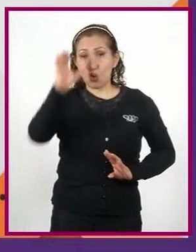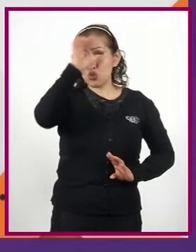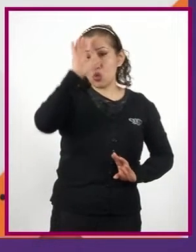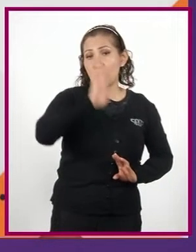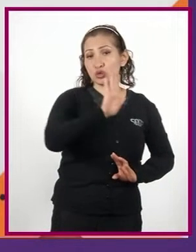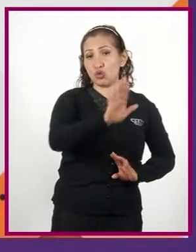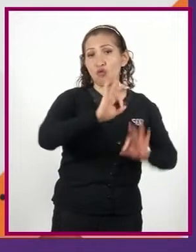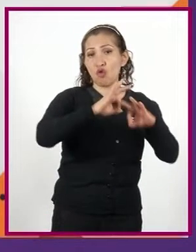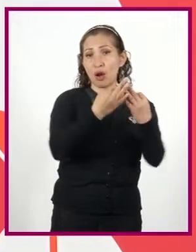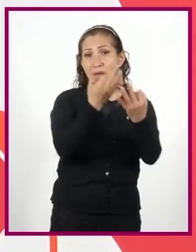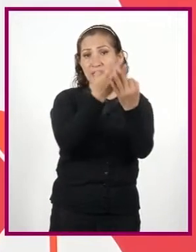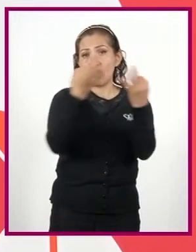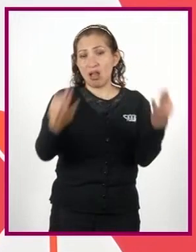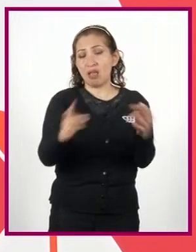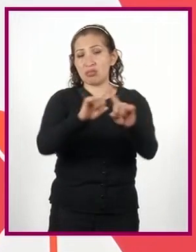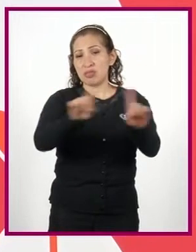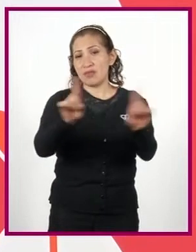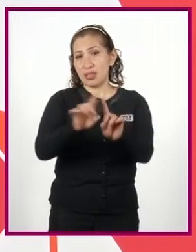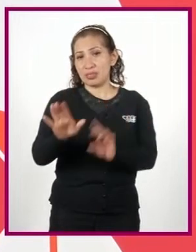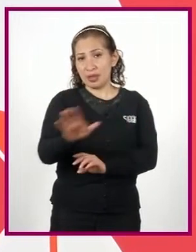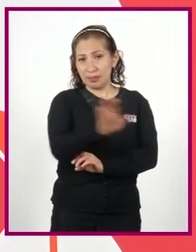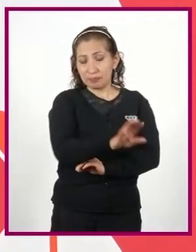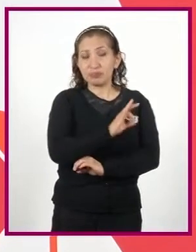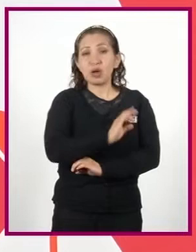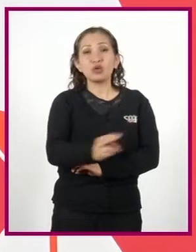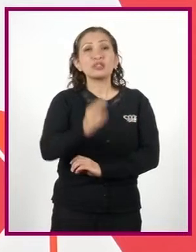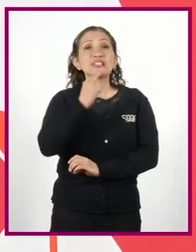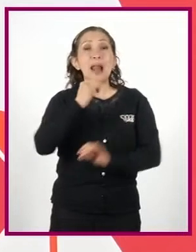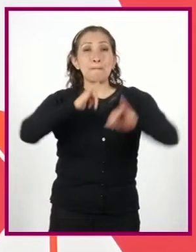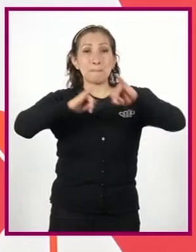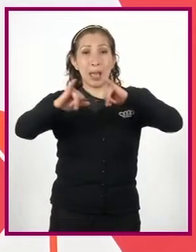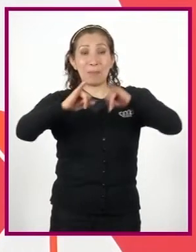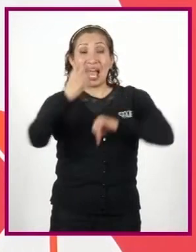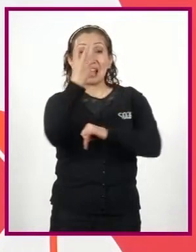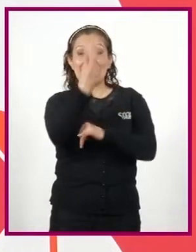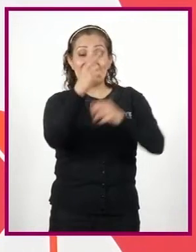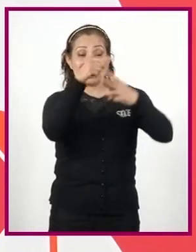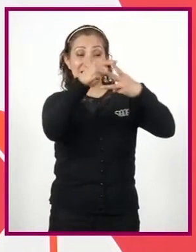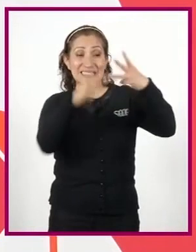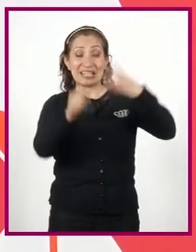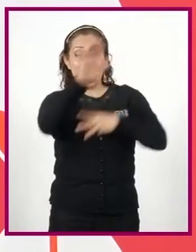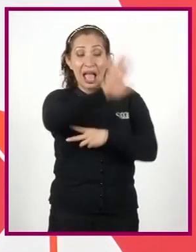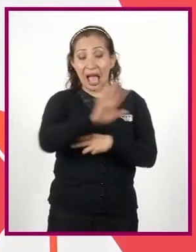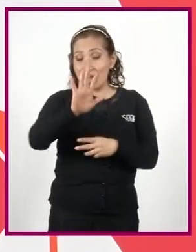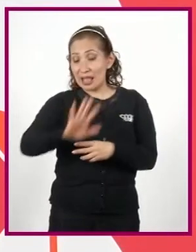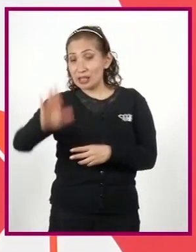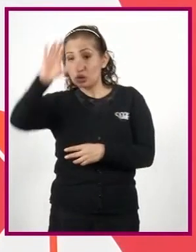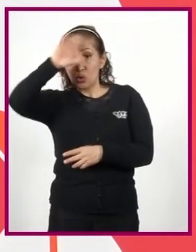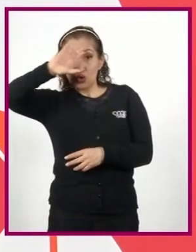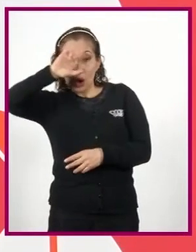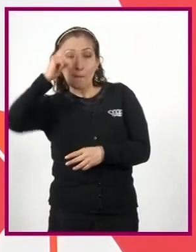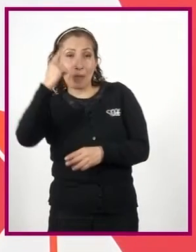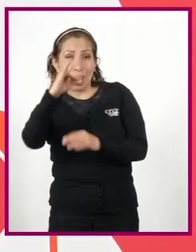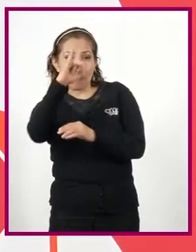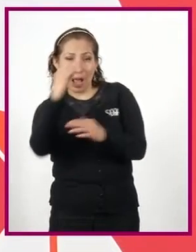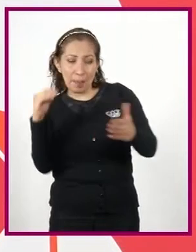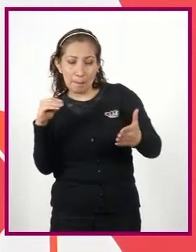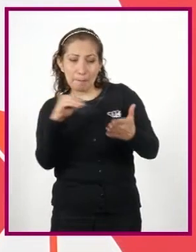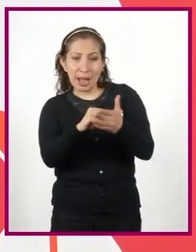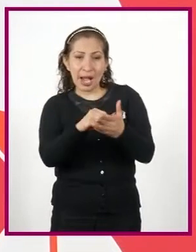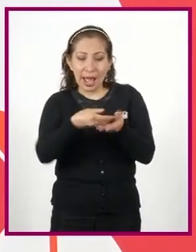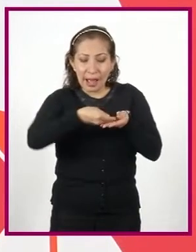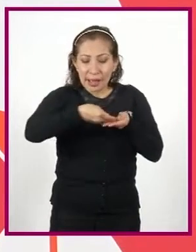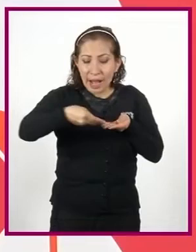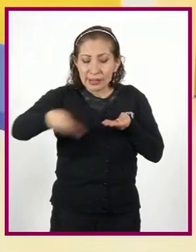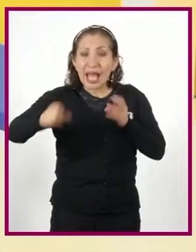muy particulares. Así que pueden utilizar el mapa de las 3 superáreas culturales como imagen para sus cartas